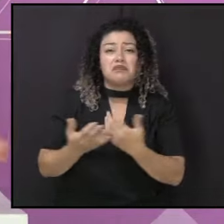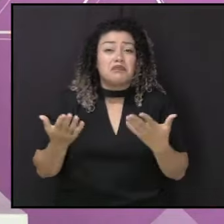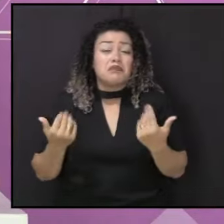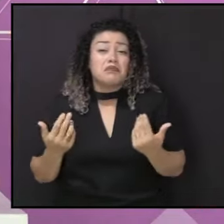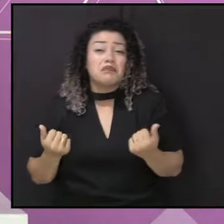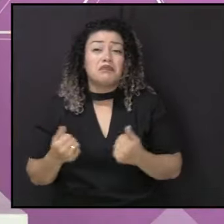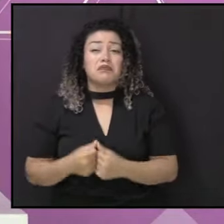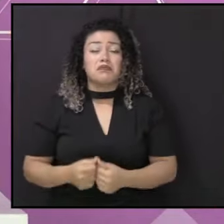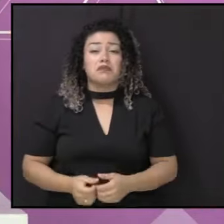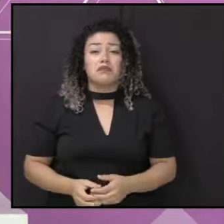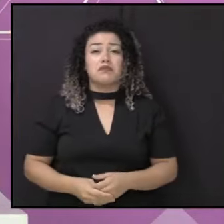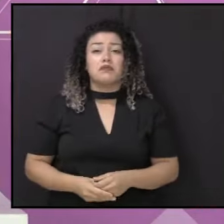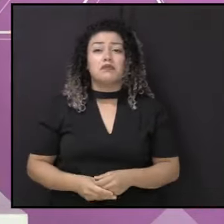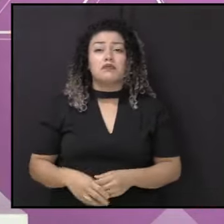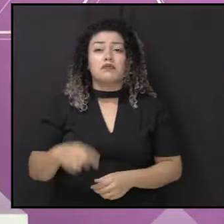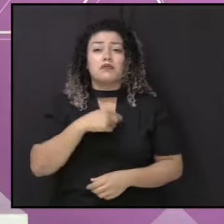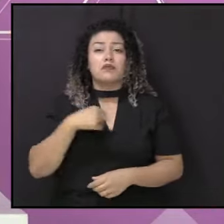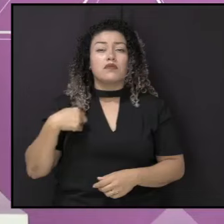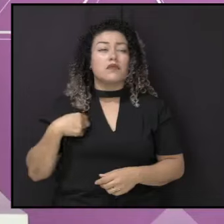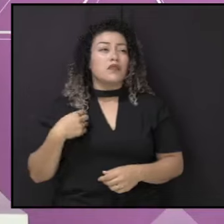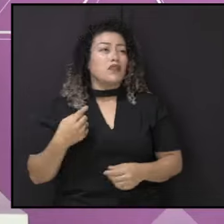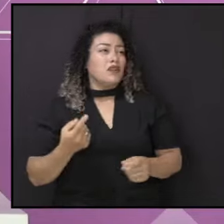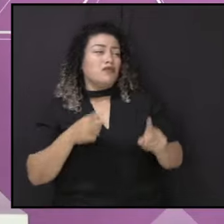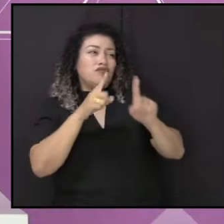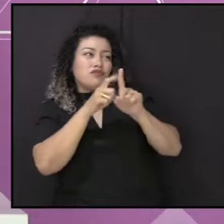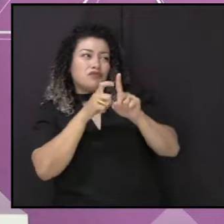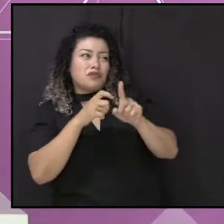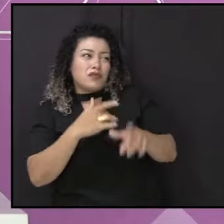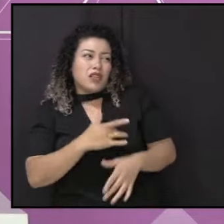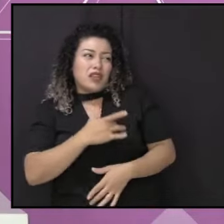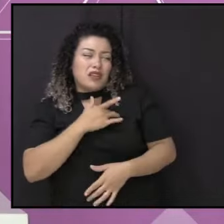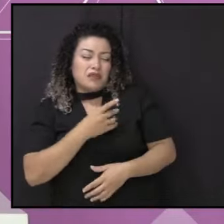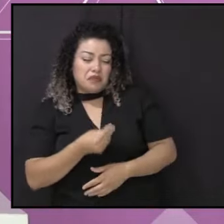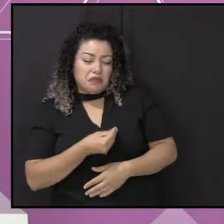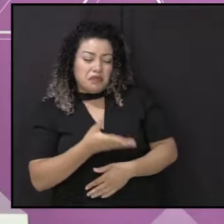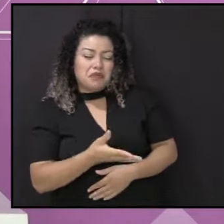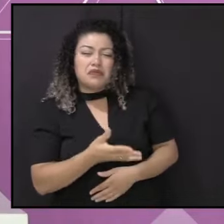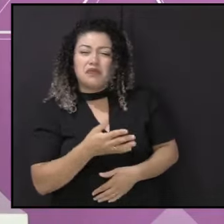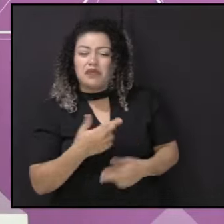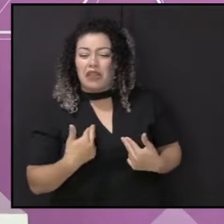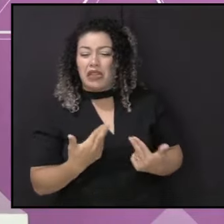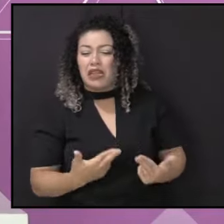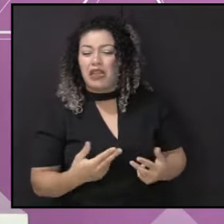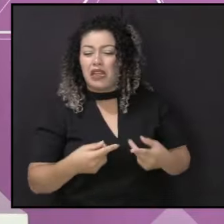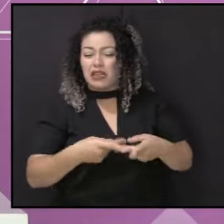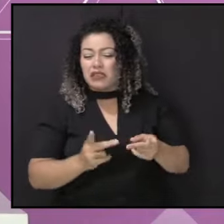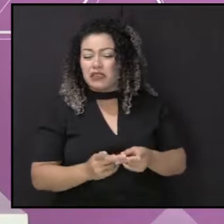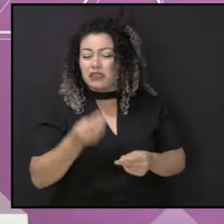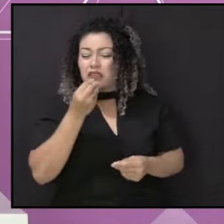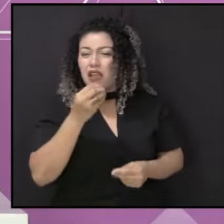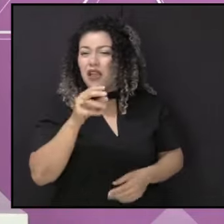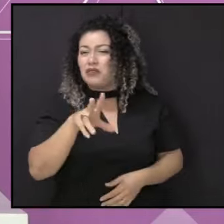trayectoria, y empezamos a criticar y nos duele a veces donar, regalar hasta un plato de comida. México es un